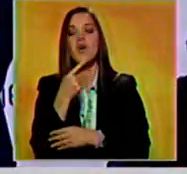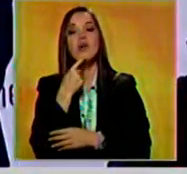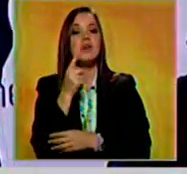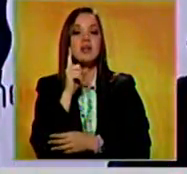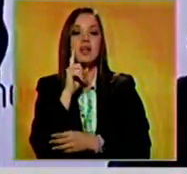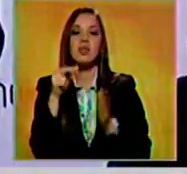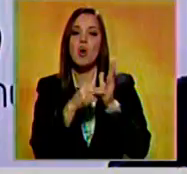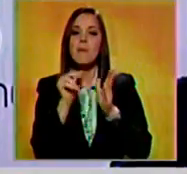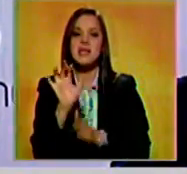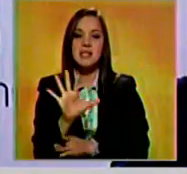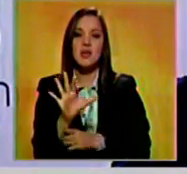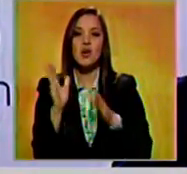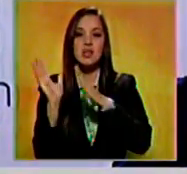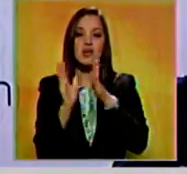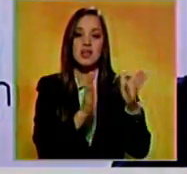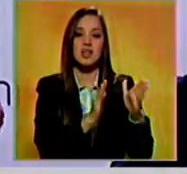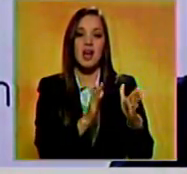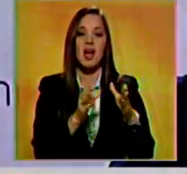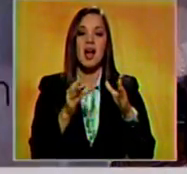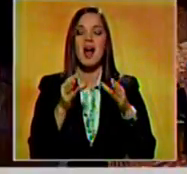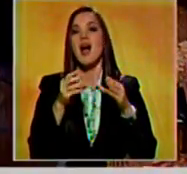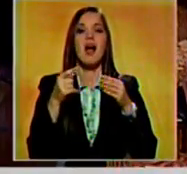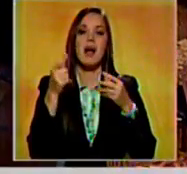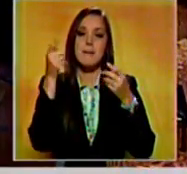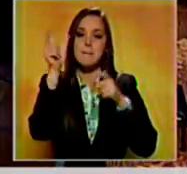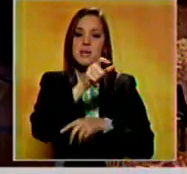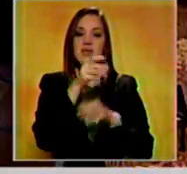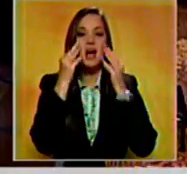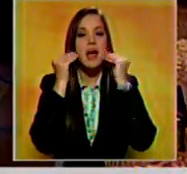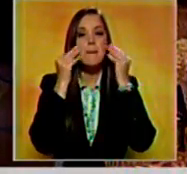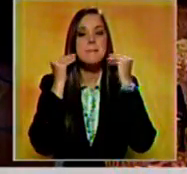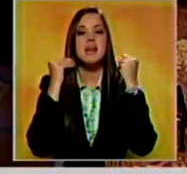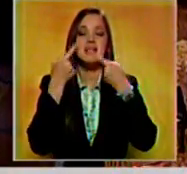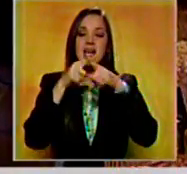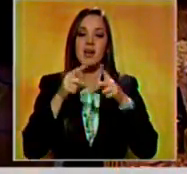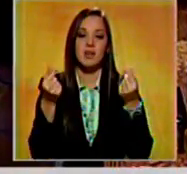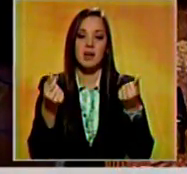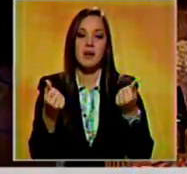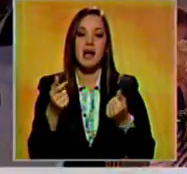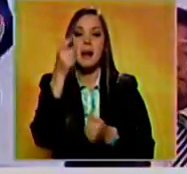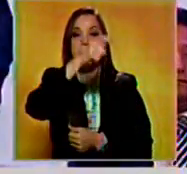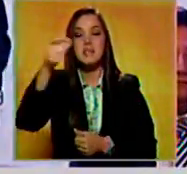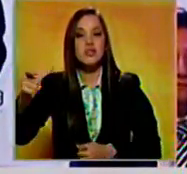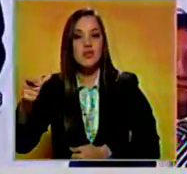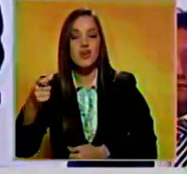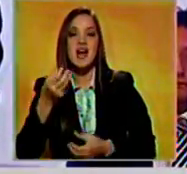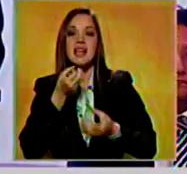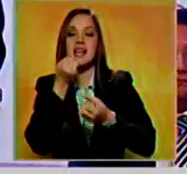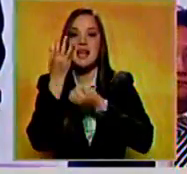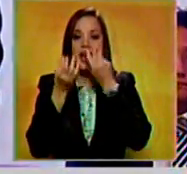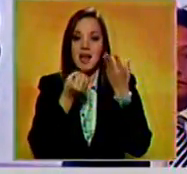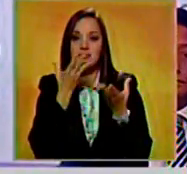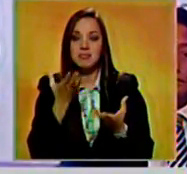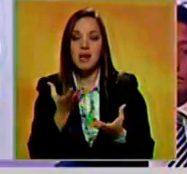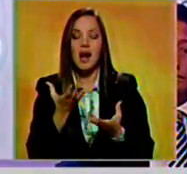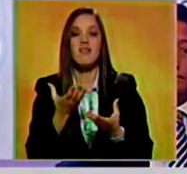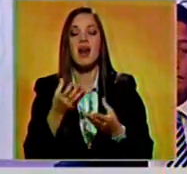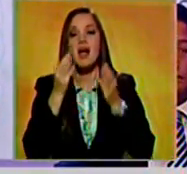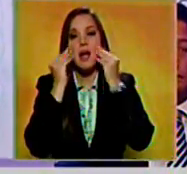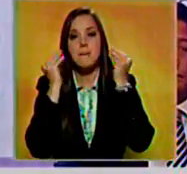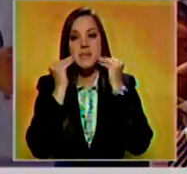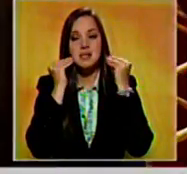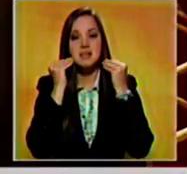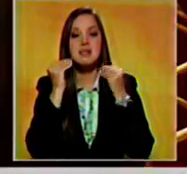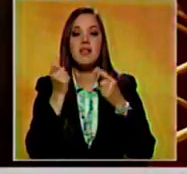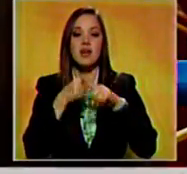2005 organizado por Econométrica. A continuación, parte de las opiniones de los economistas Henkel García y Ángel García